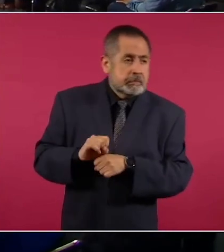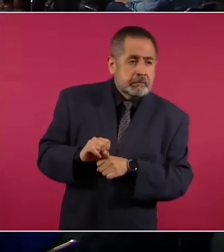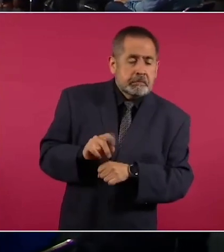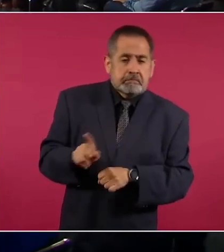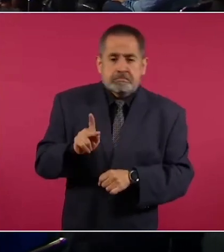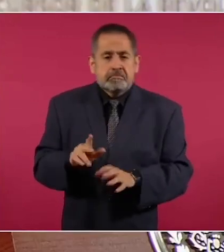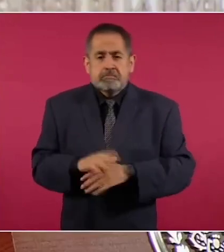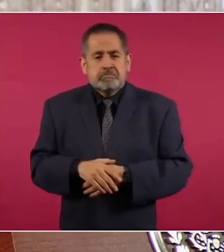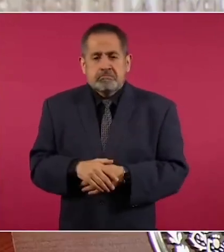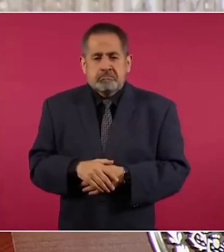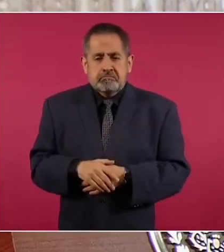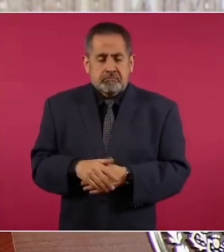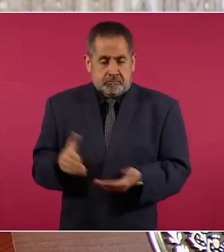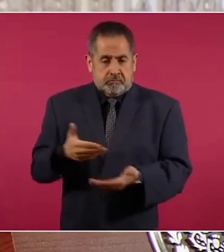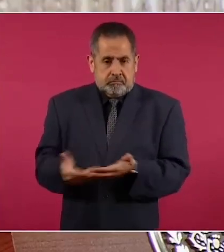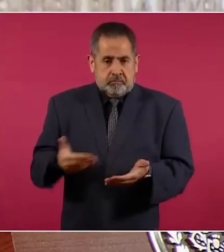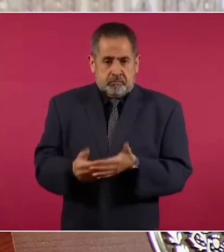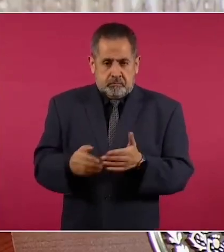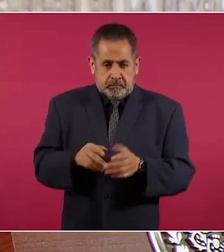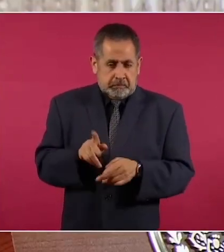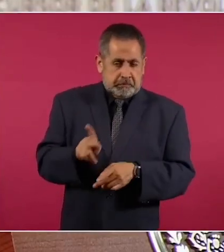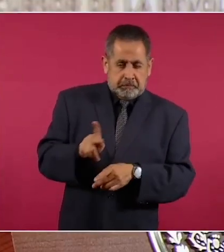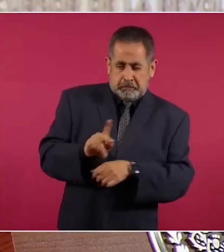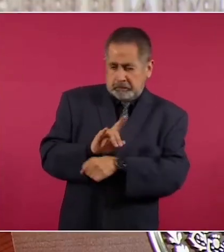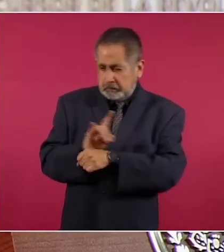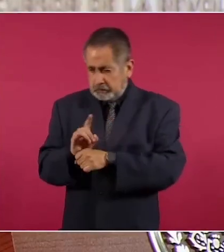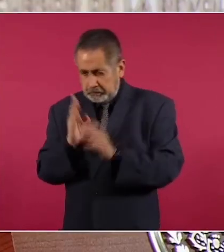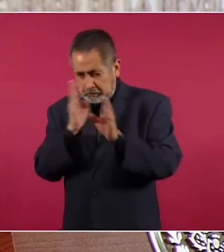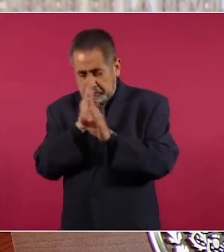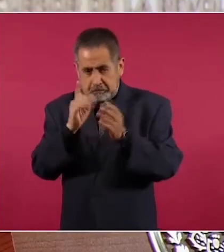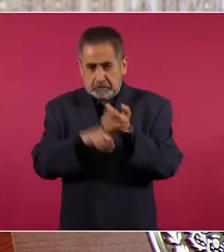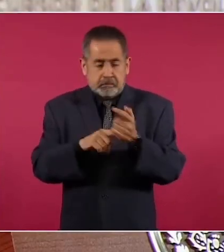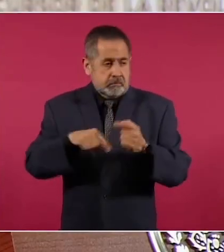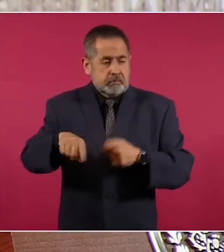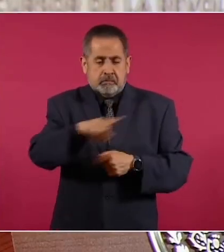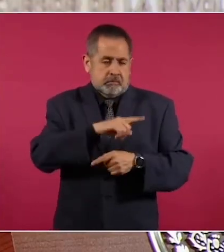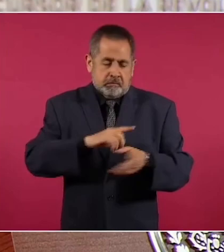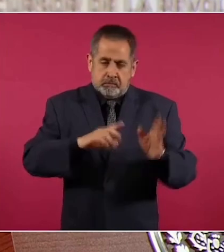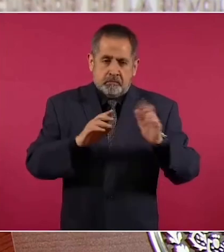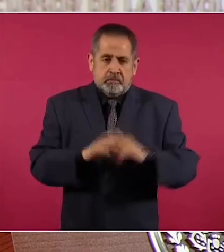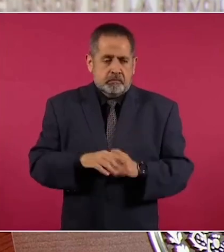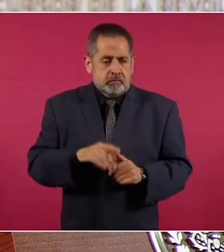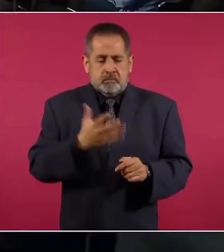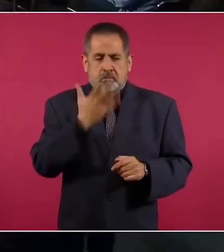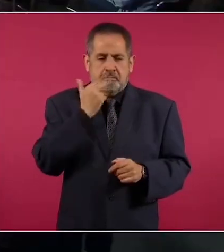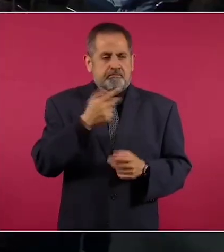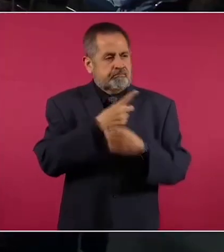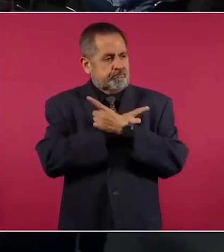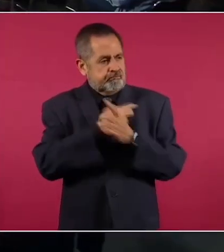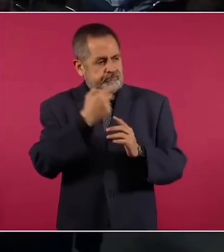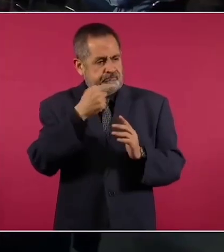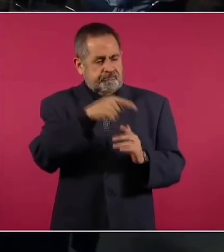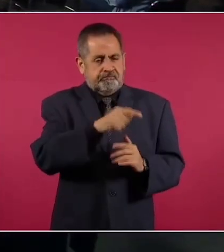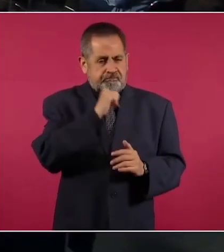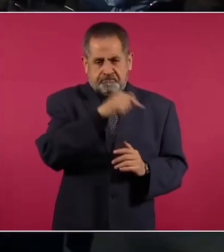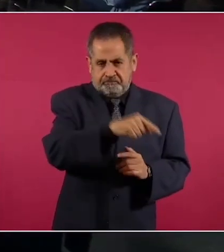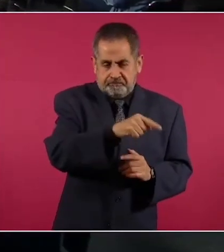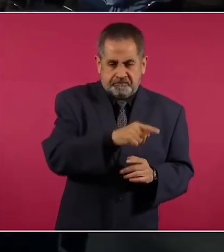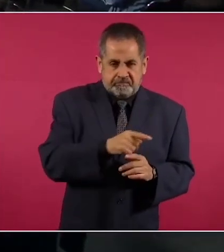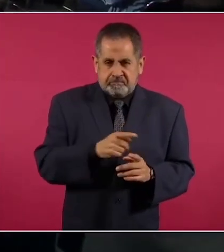como lo hacen ahora los que no tienen escrúpulos morales